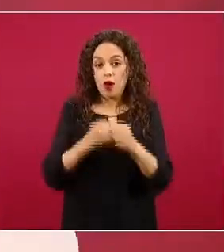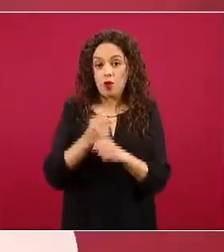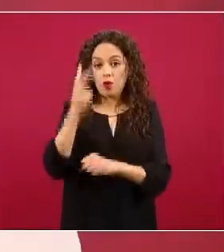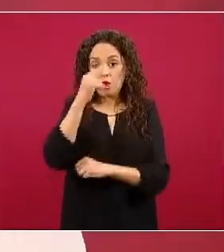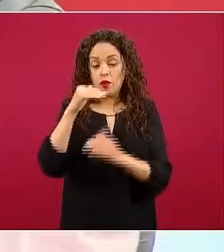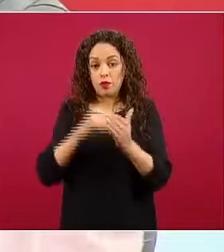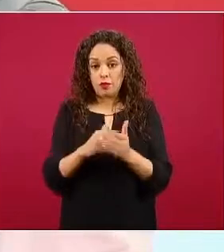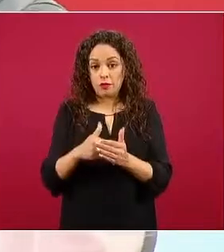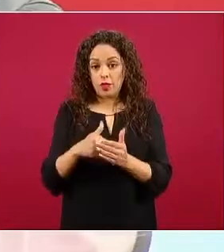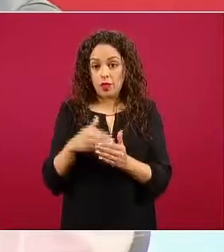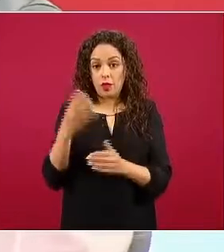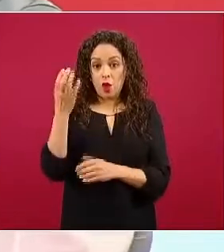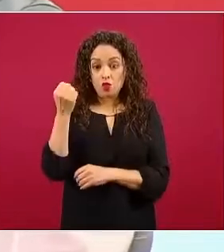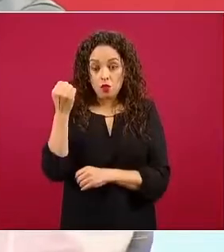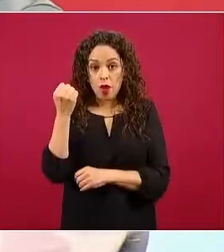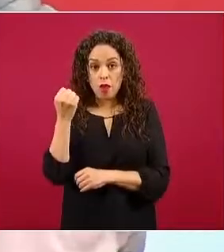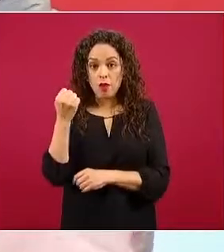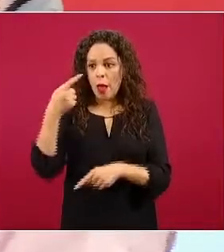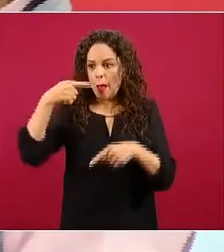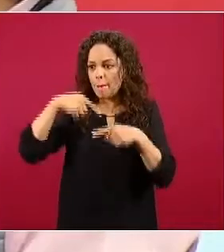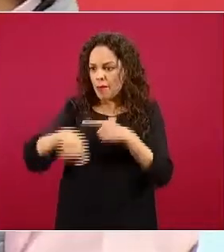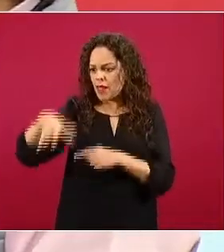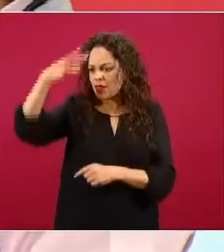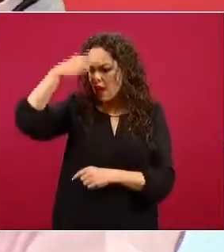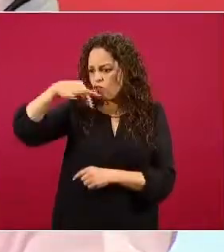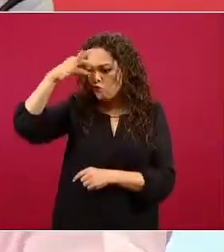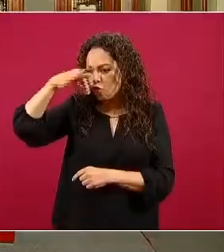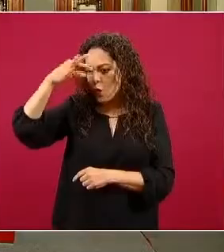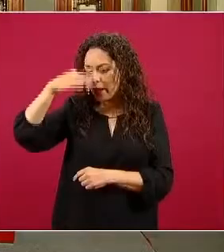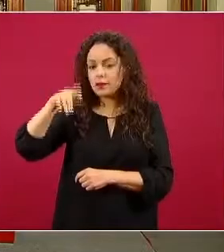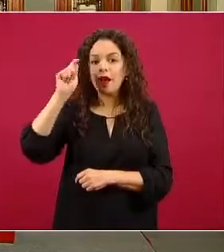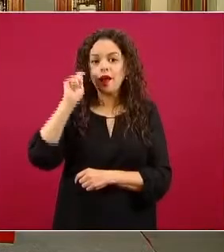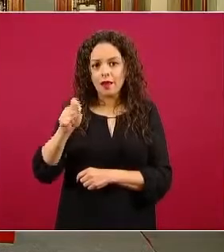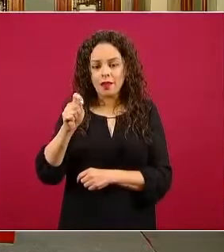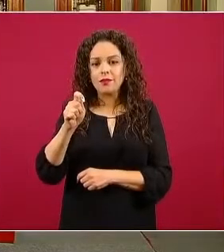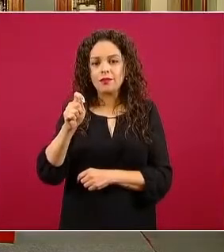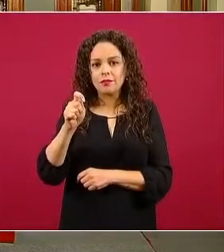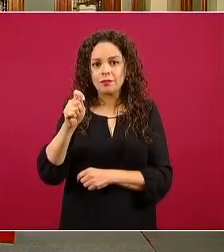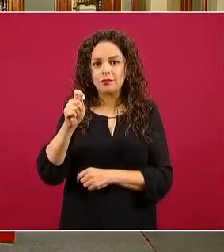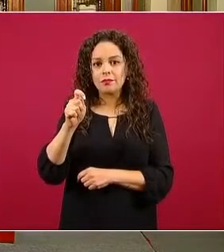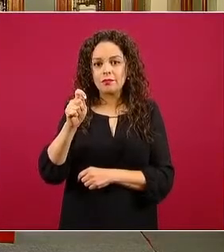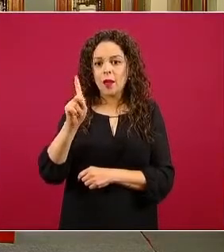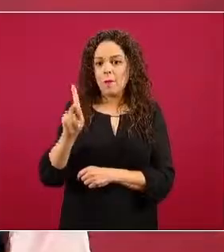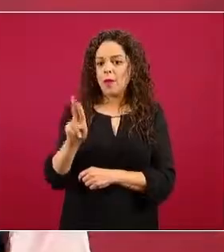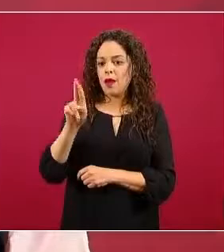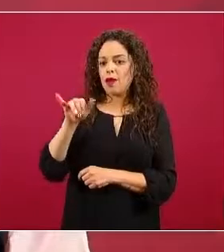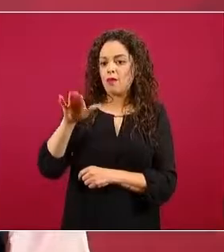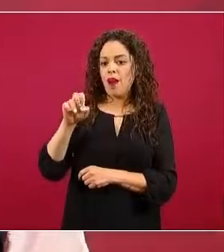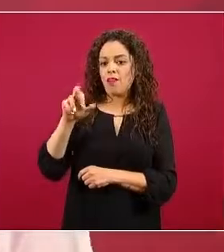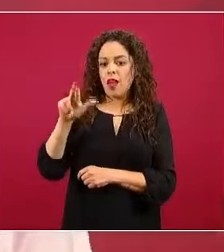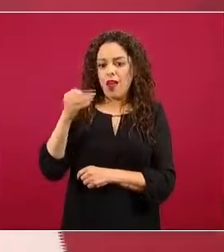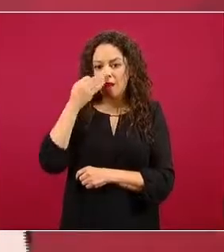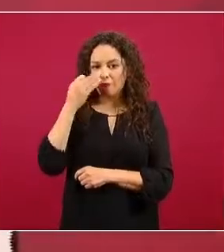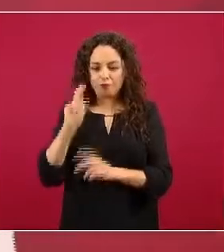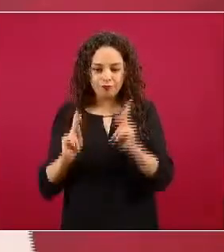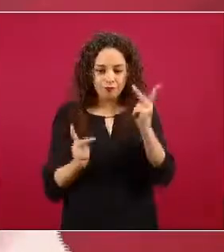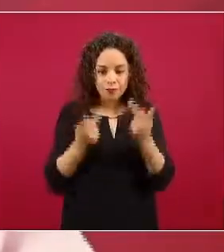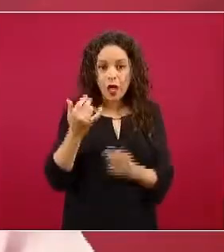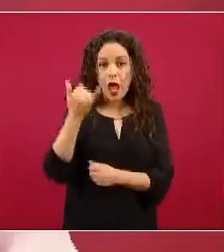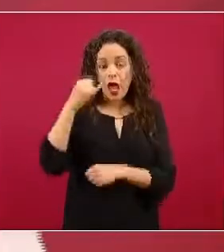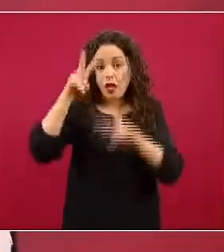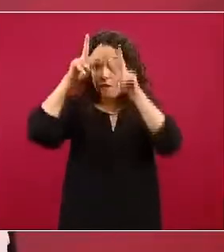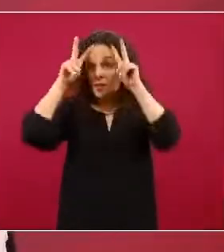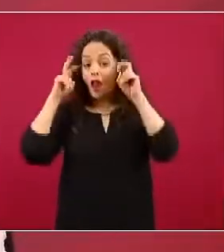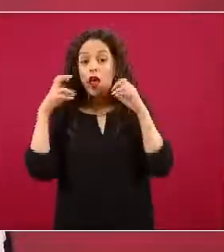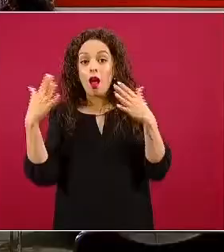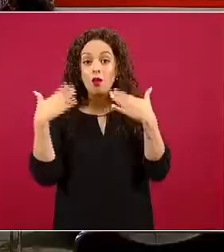introdujo en primavera-verano, pero después de 1 o 2 temporadas de frío ya se